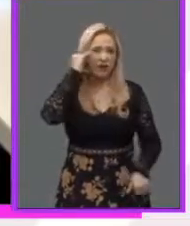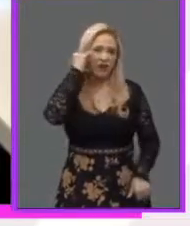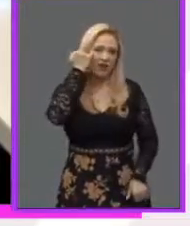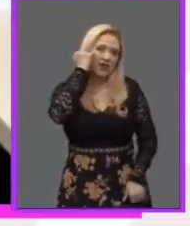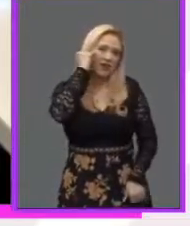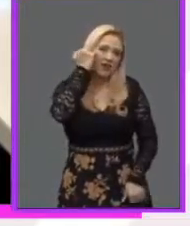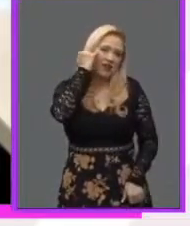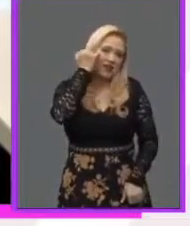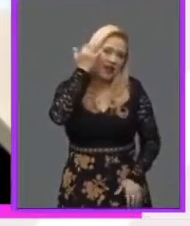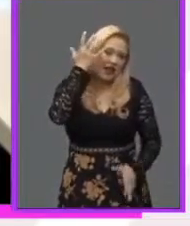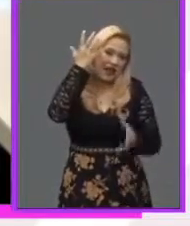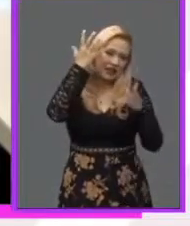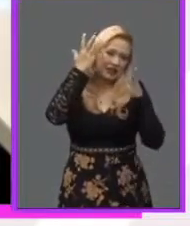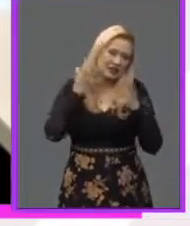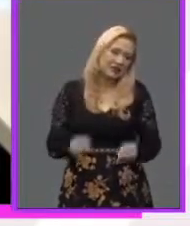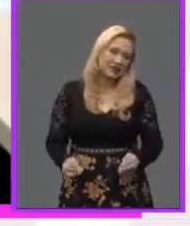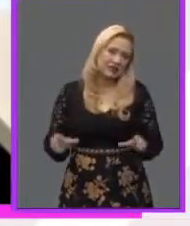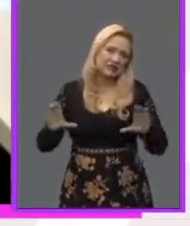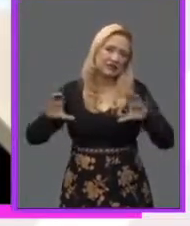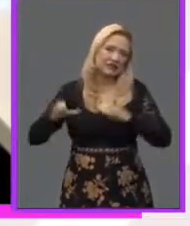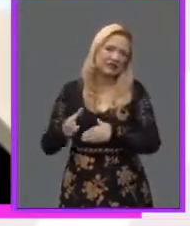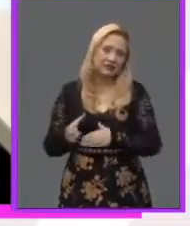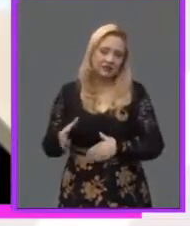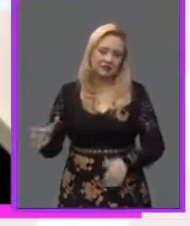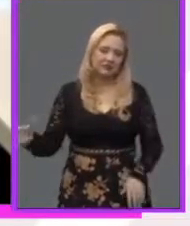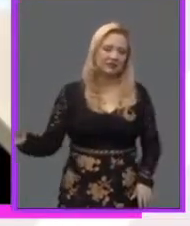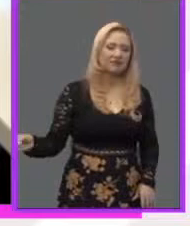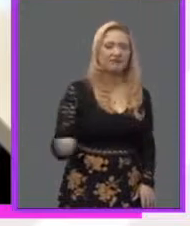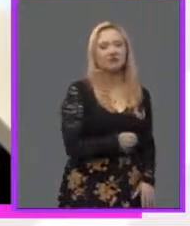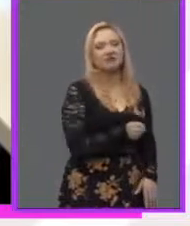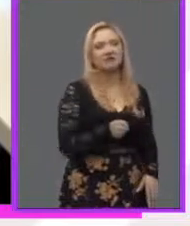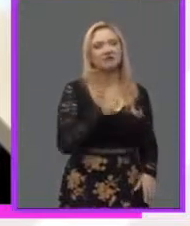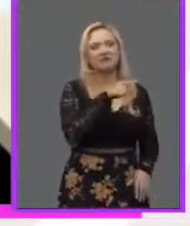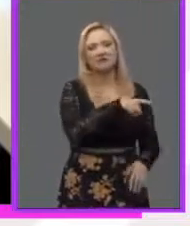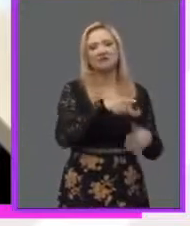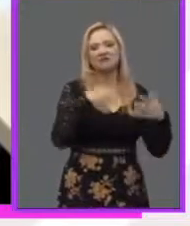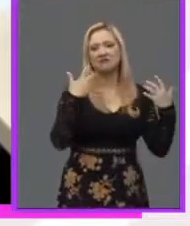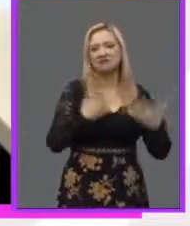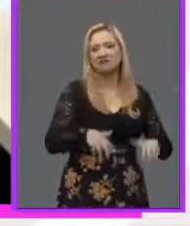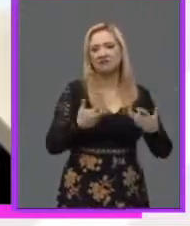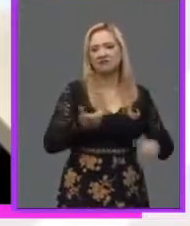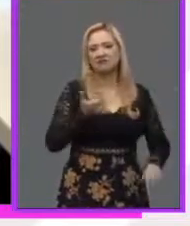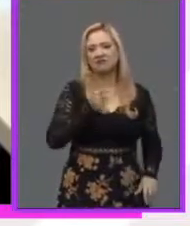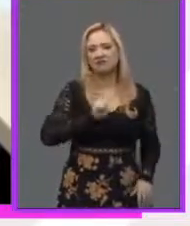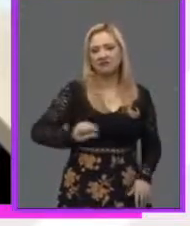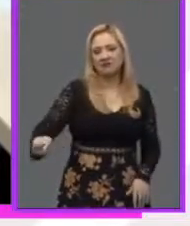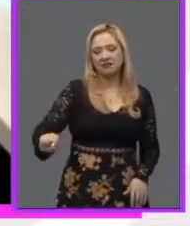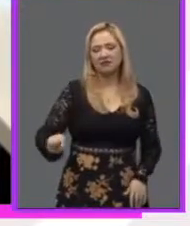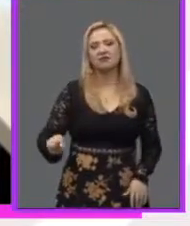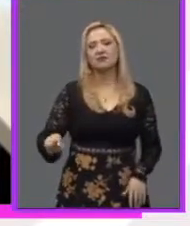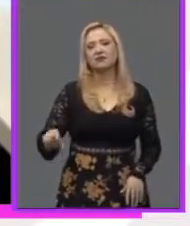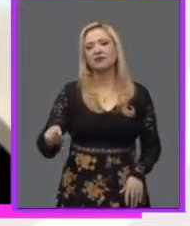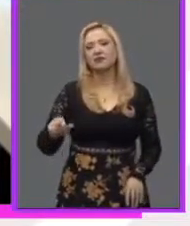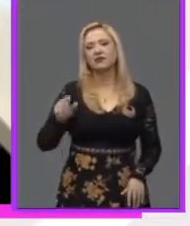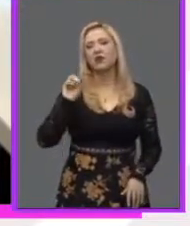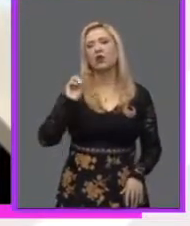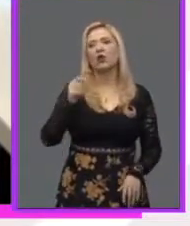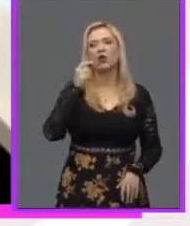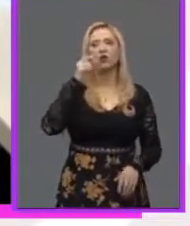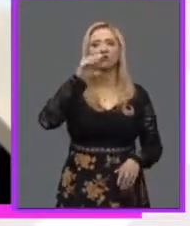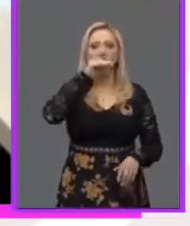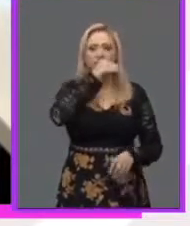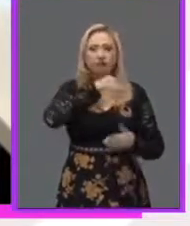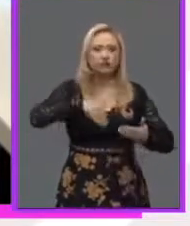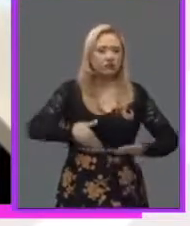quiénes eran las personas del campo? Era gente racializada, en su mayoría personas indígenas o afrodescendientes o simplemente personas campesinas racializadas,